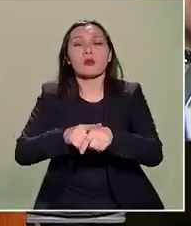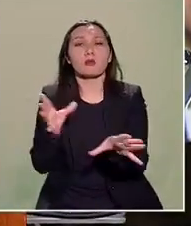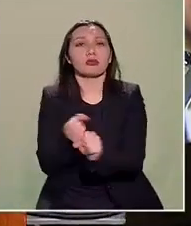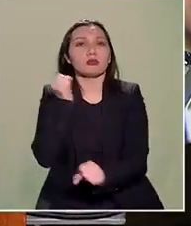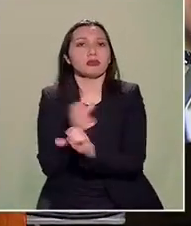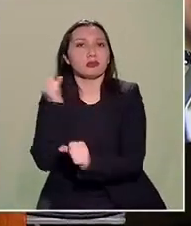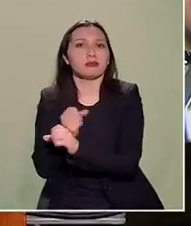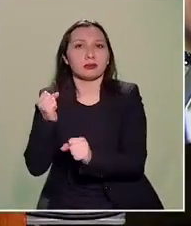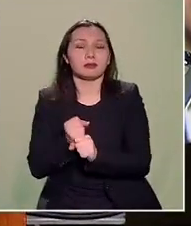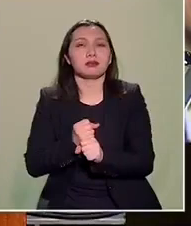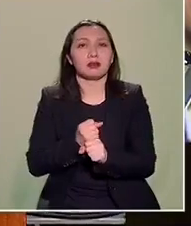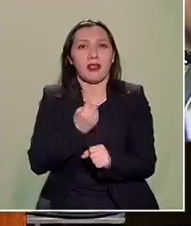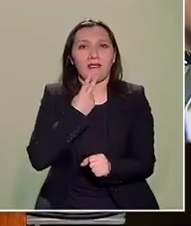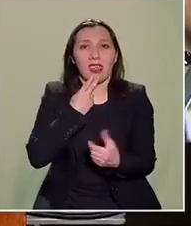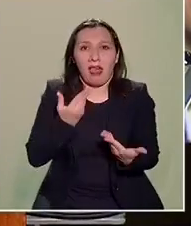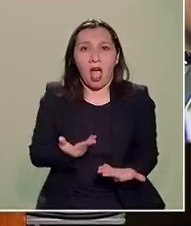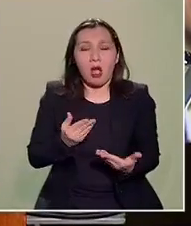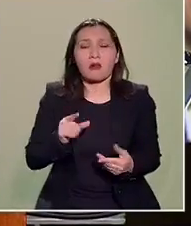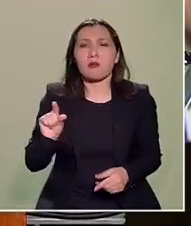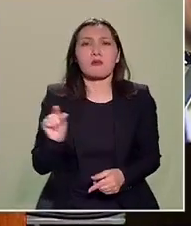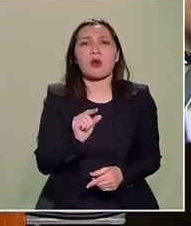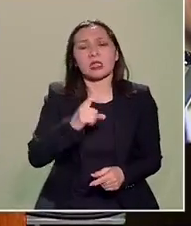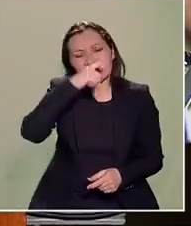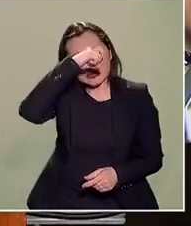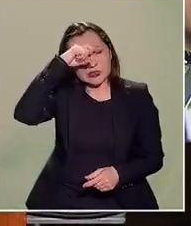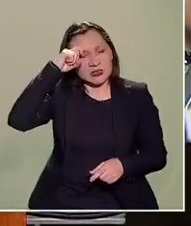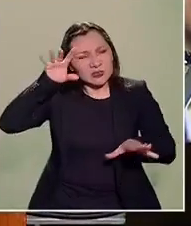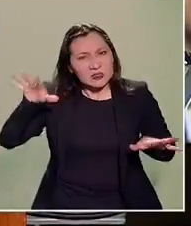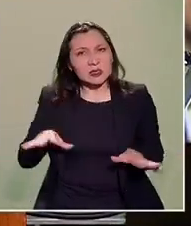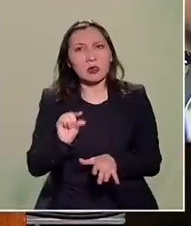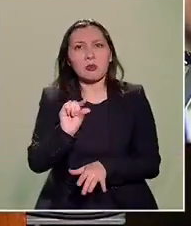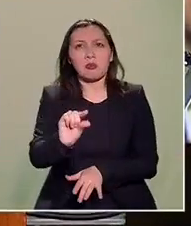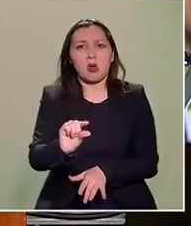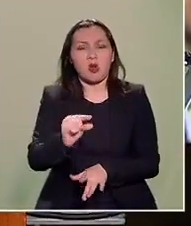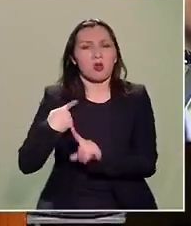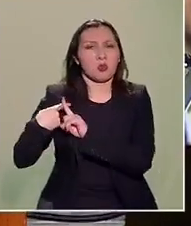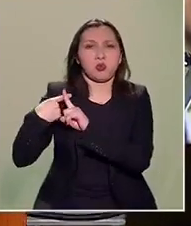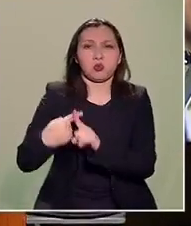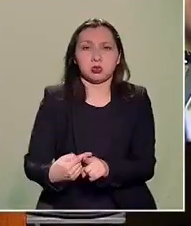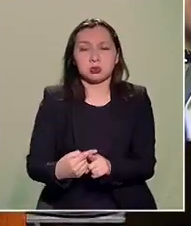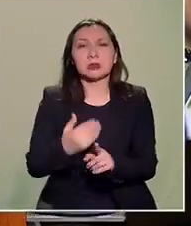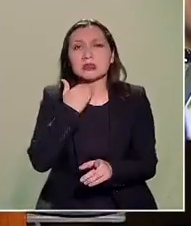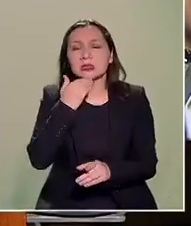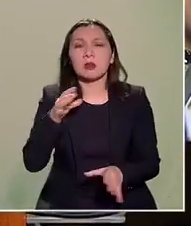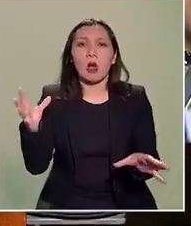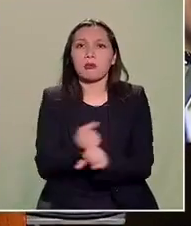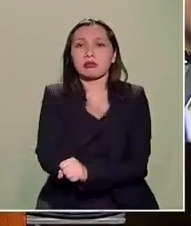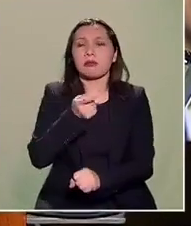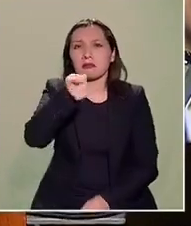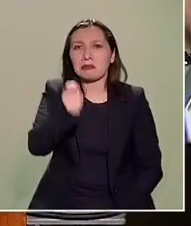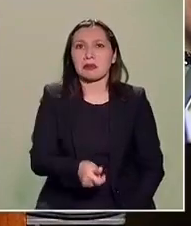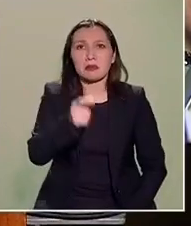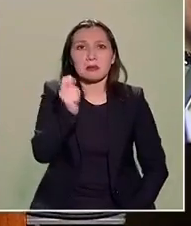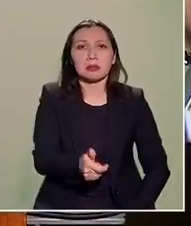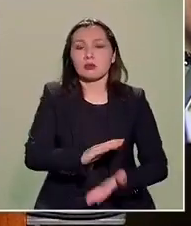inmediatez del mínimo esfuerzo y del poco sacrificio de lo instantáneo